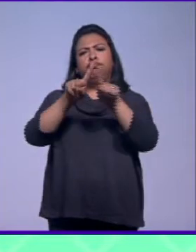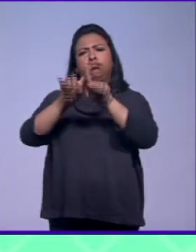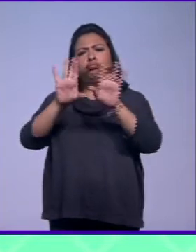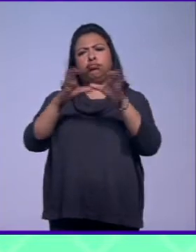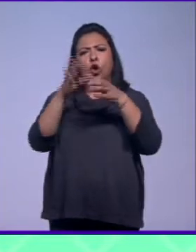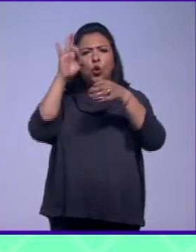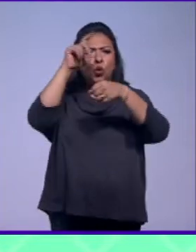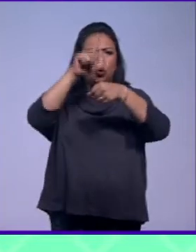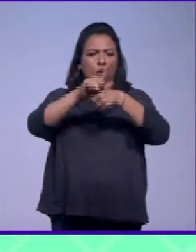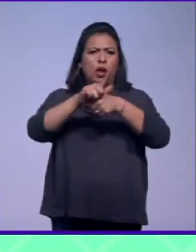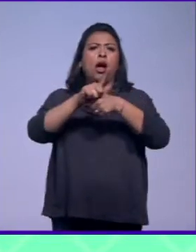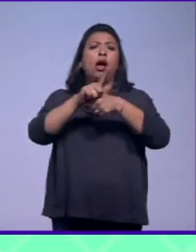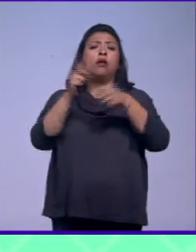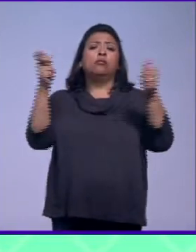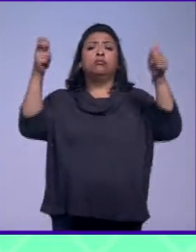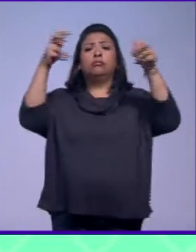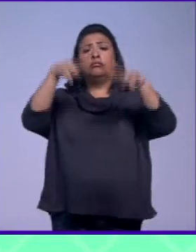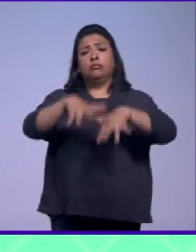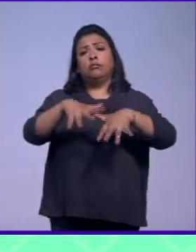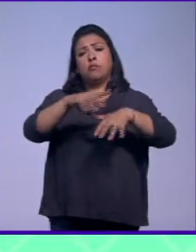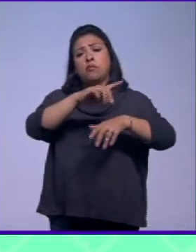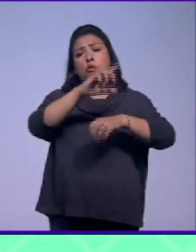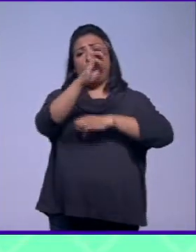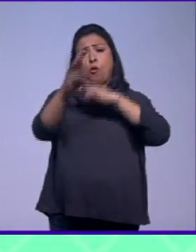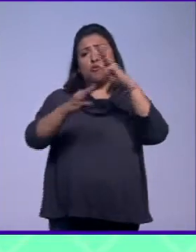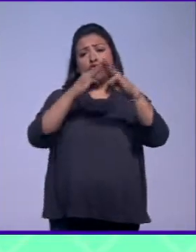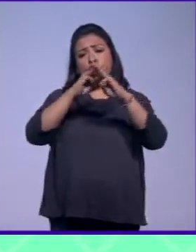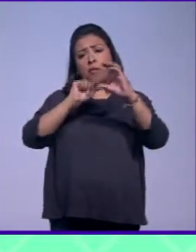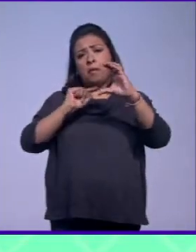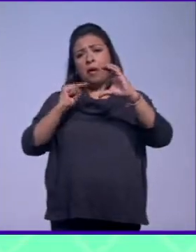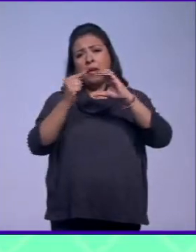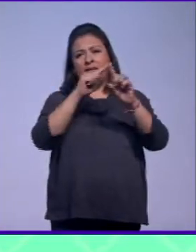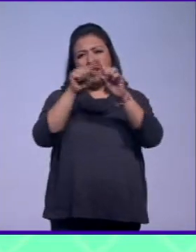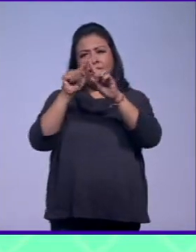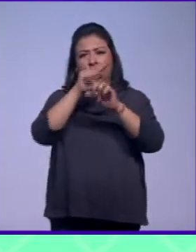que concurre en distintas partes del mundo